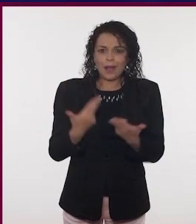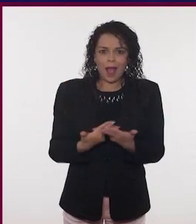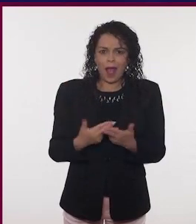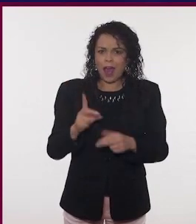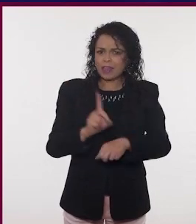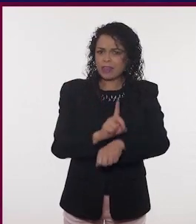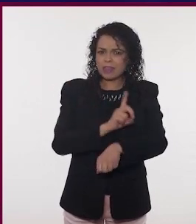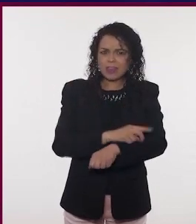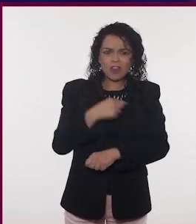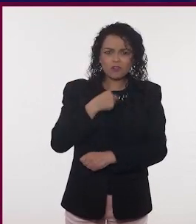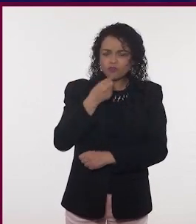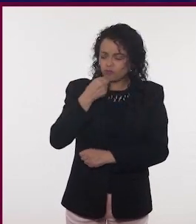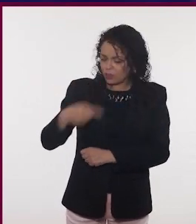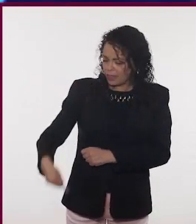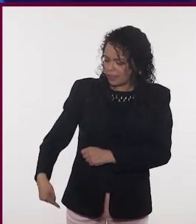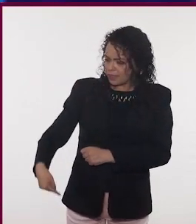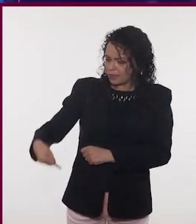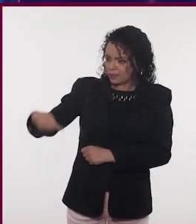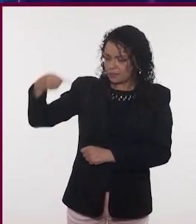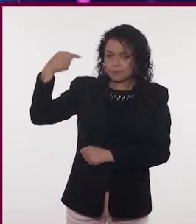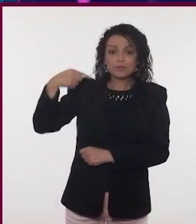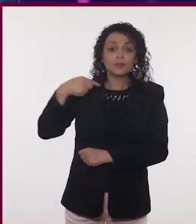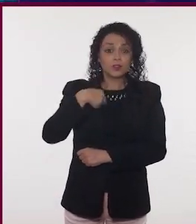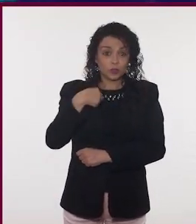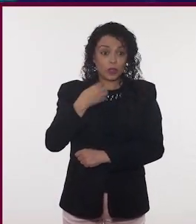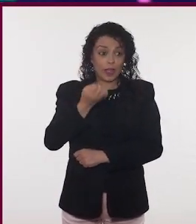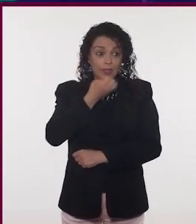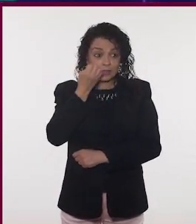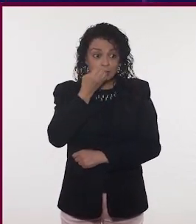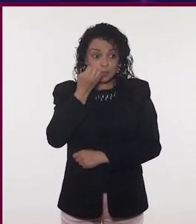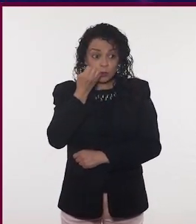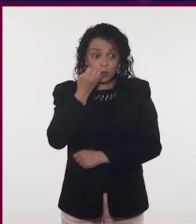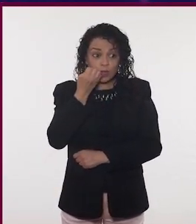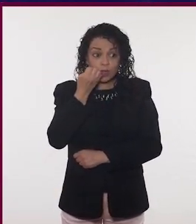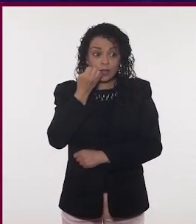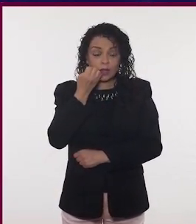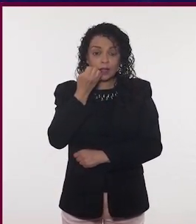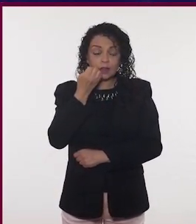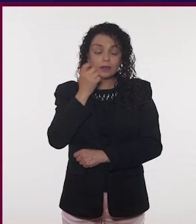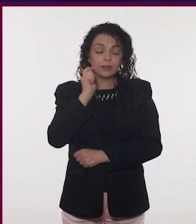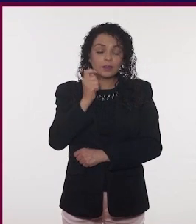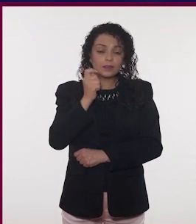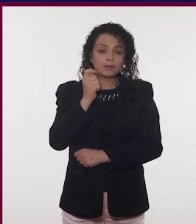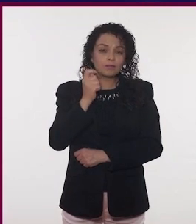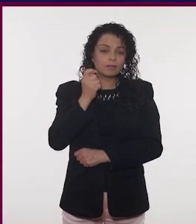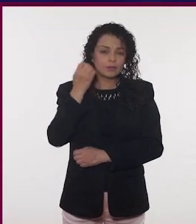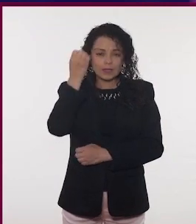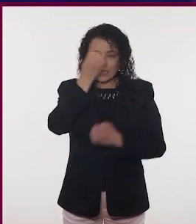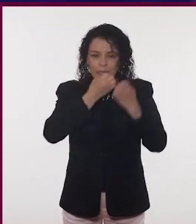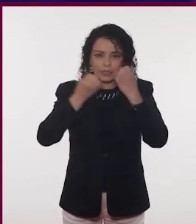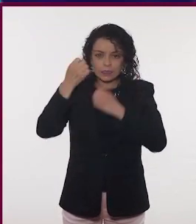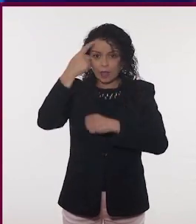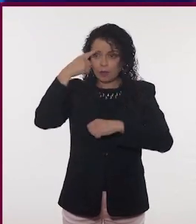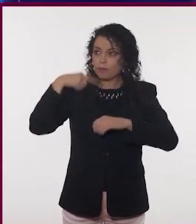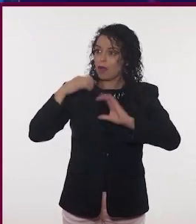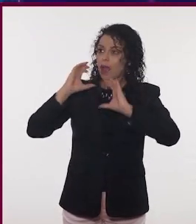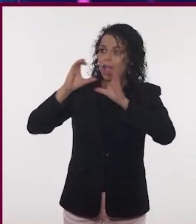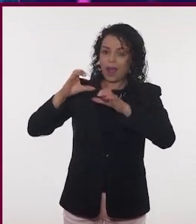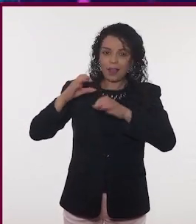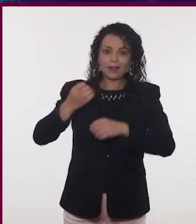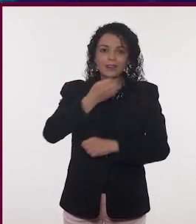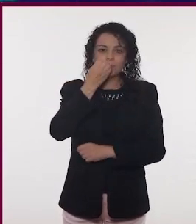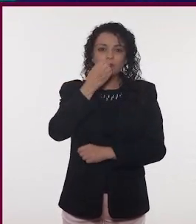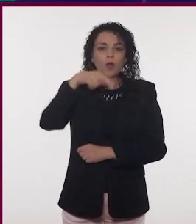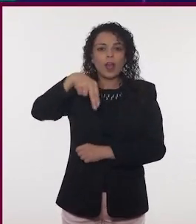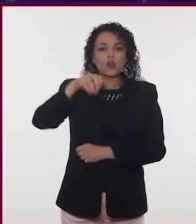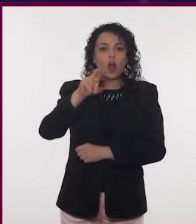Y hice exámenes a la escuela, de la normal, pero no me quedé. O sea, me